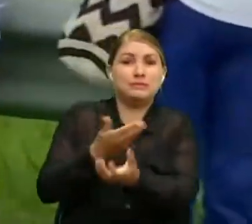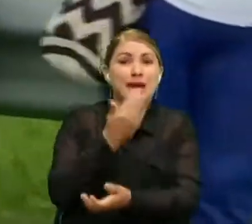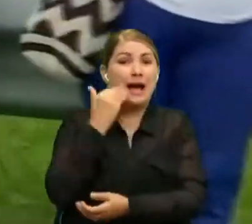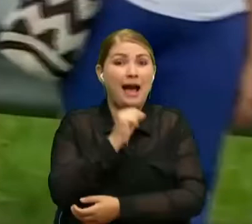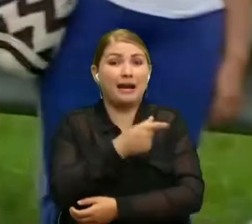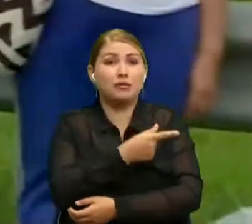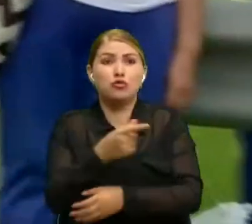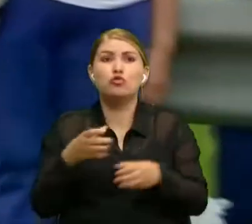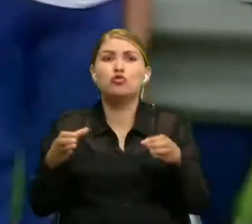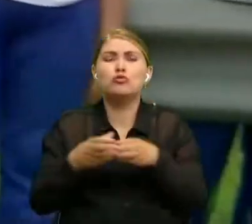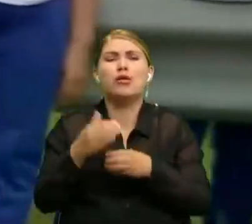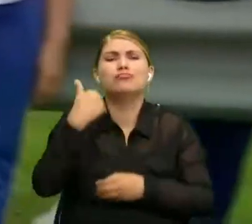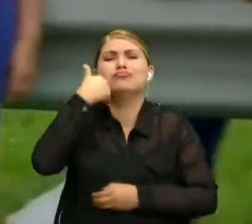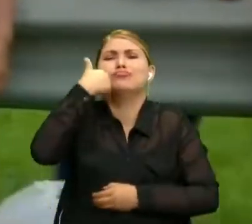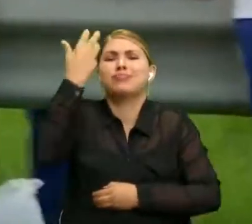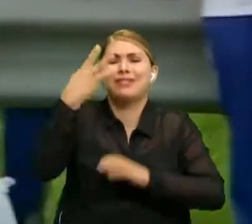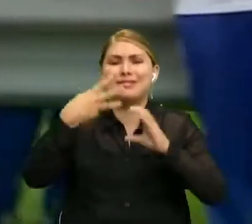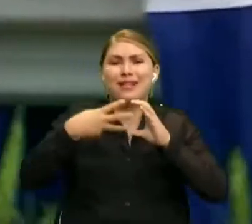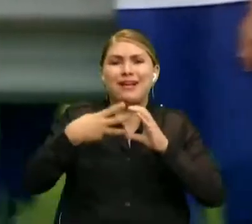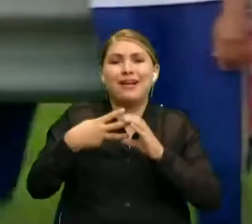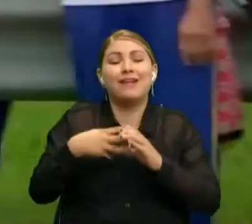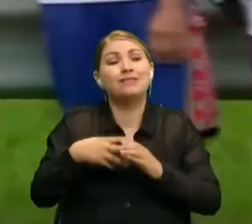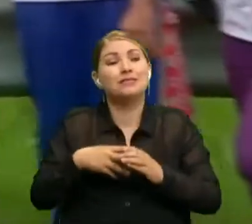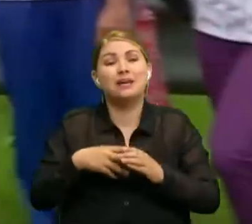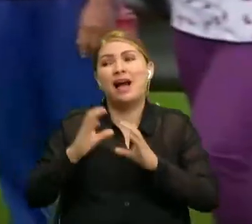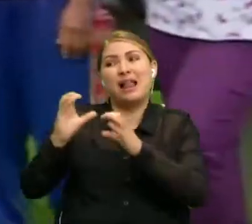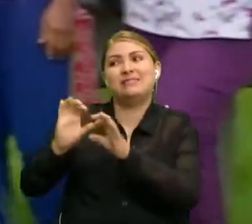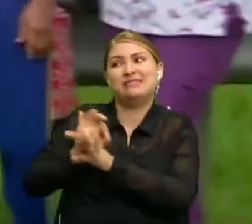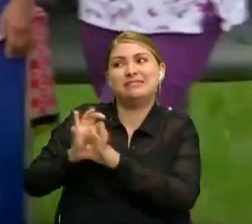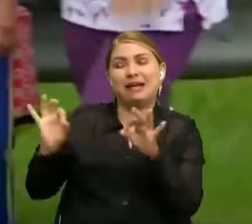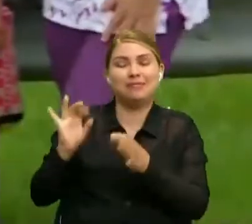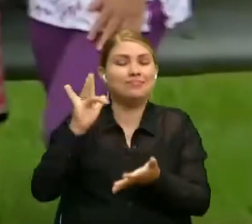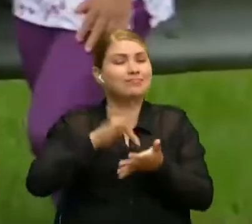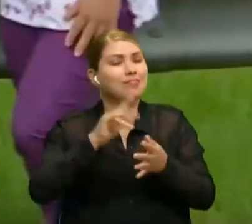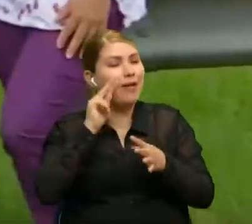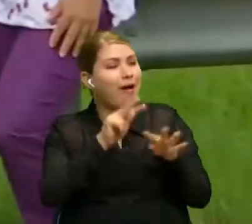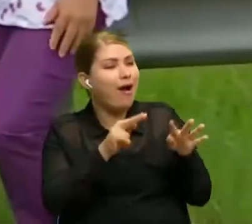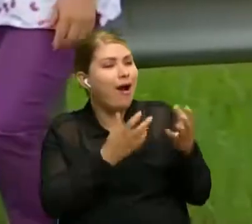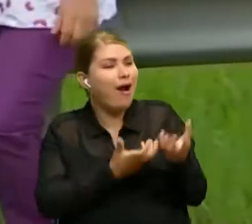ellas, un grupo de adultas mayores que estaban faltando a clases por ver el trasegar de los corredores.